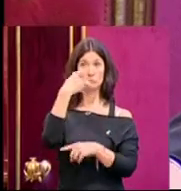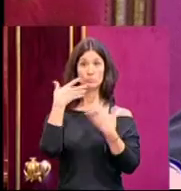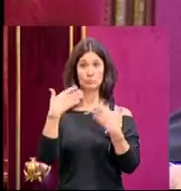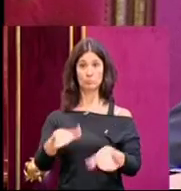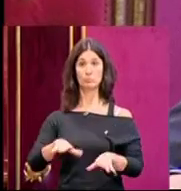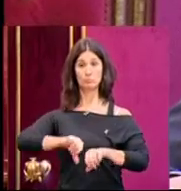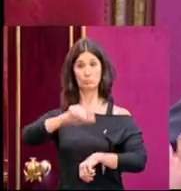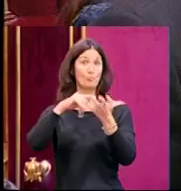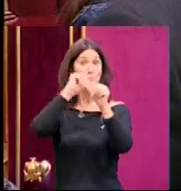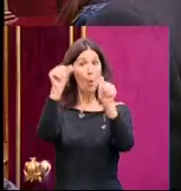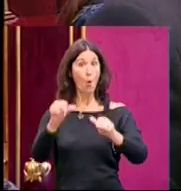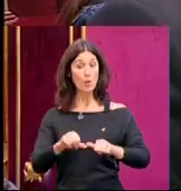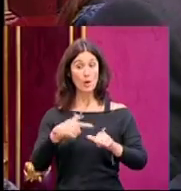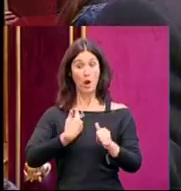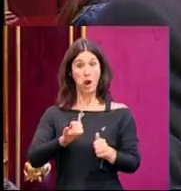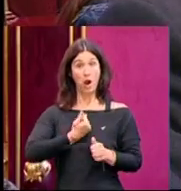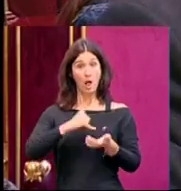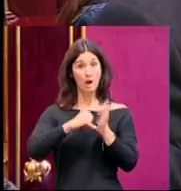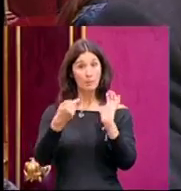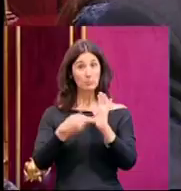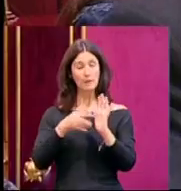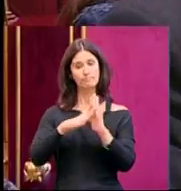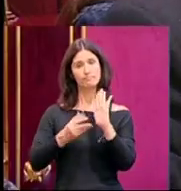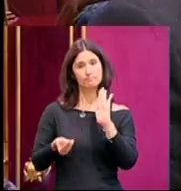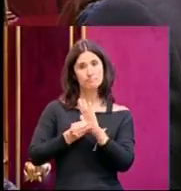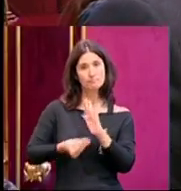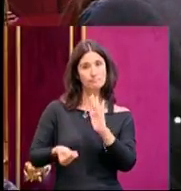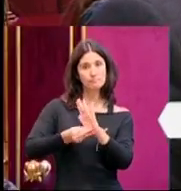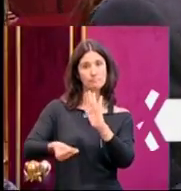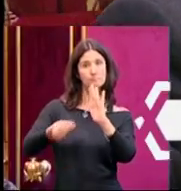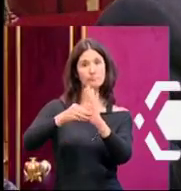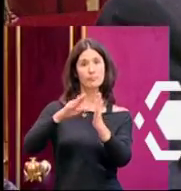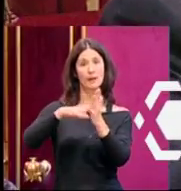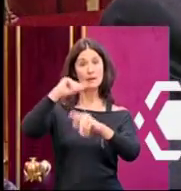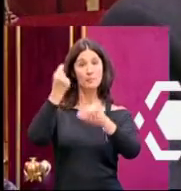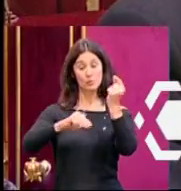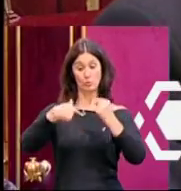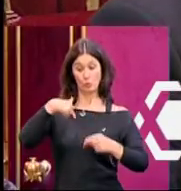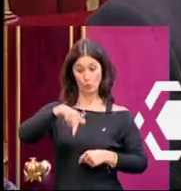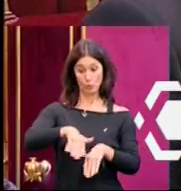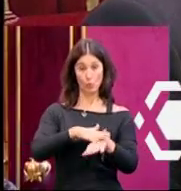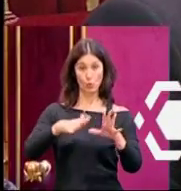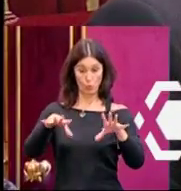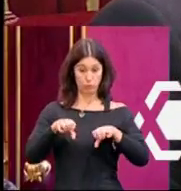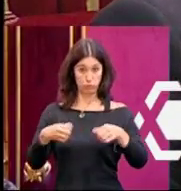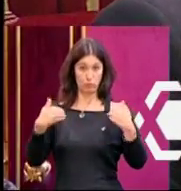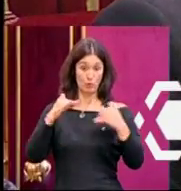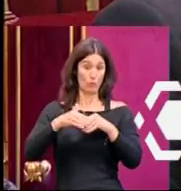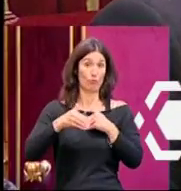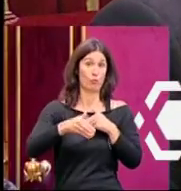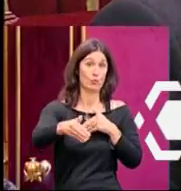que, teniendo el plan, iremos incorporándole presupuesto este gobierno y los futuros. Mientras